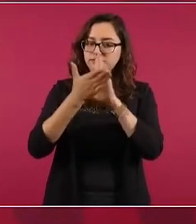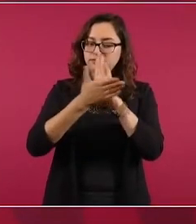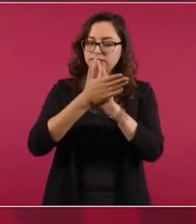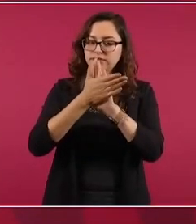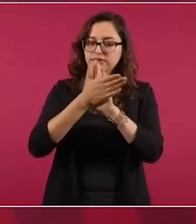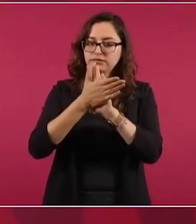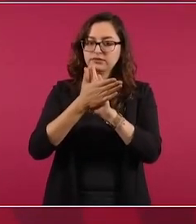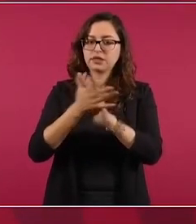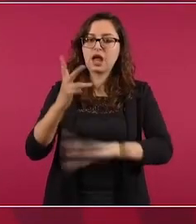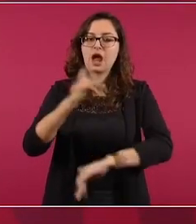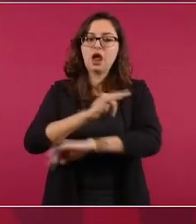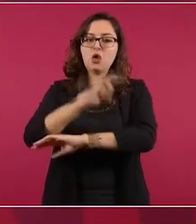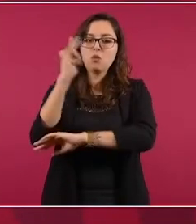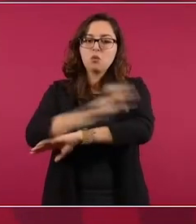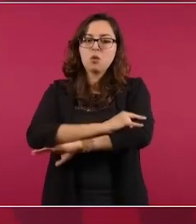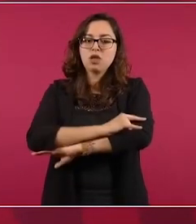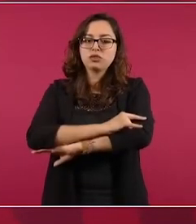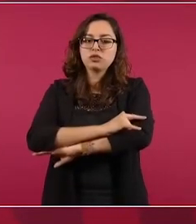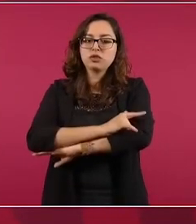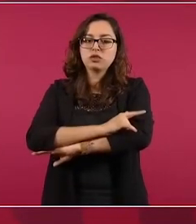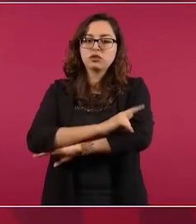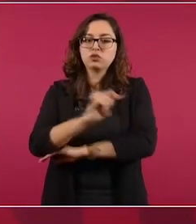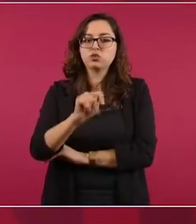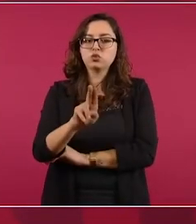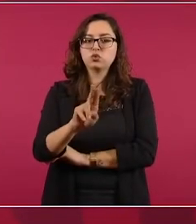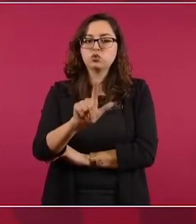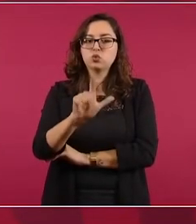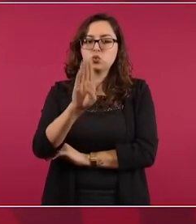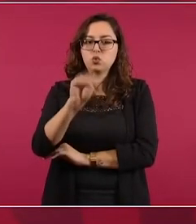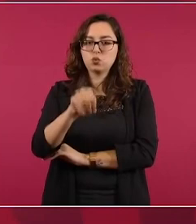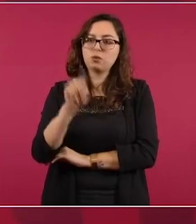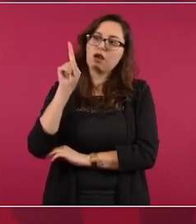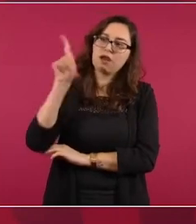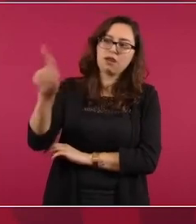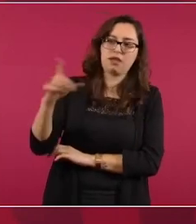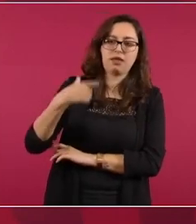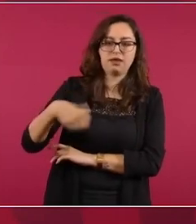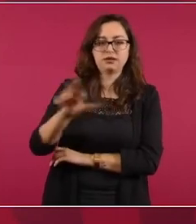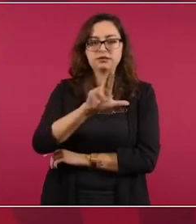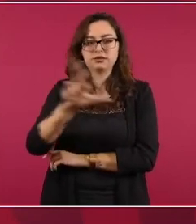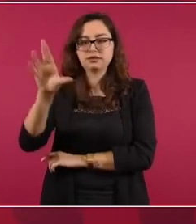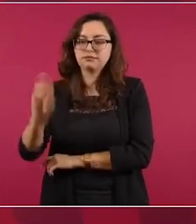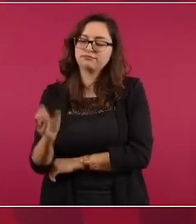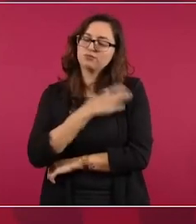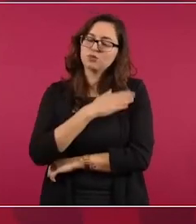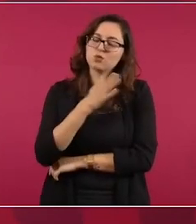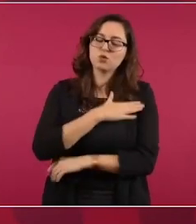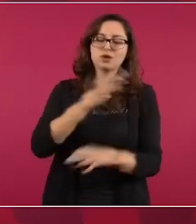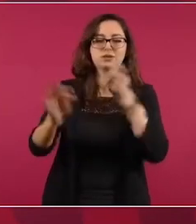construcción del aeropuerto de Tulum, que es una buena noticia,